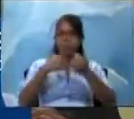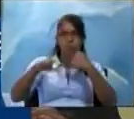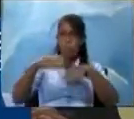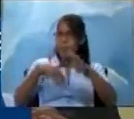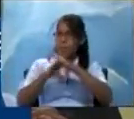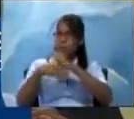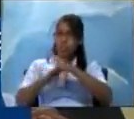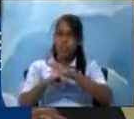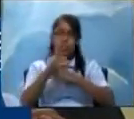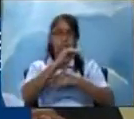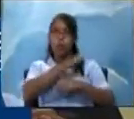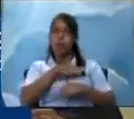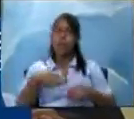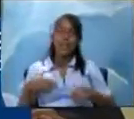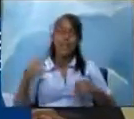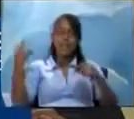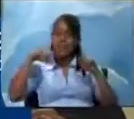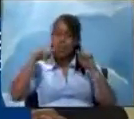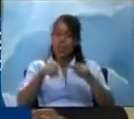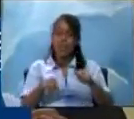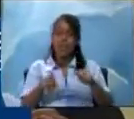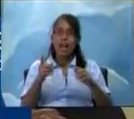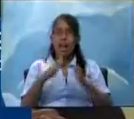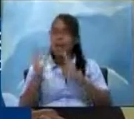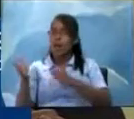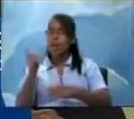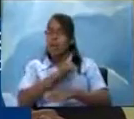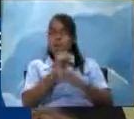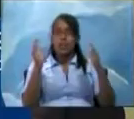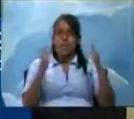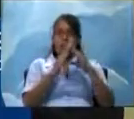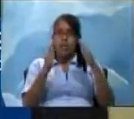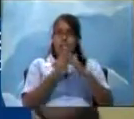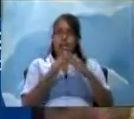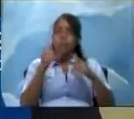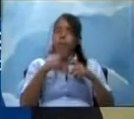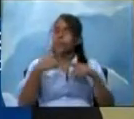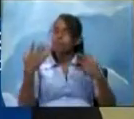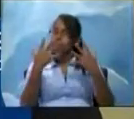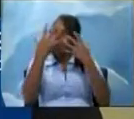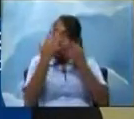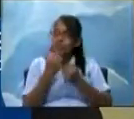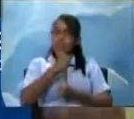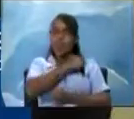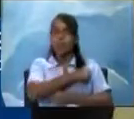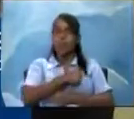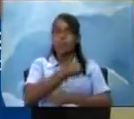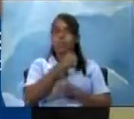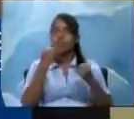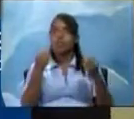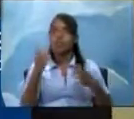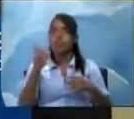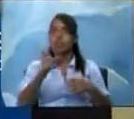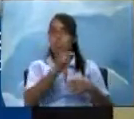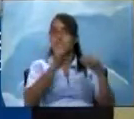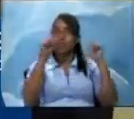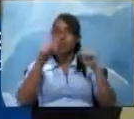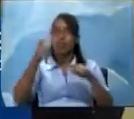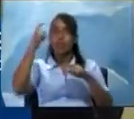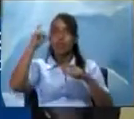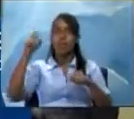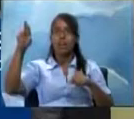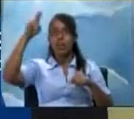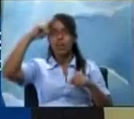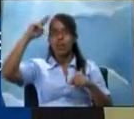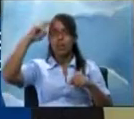corría. No quería tenerlo aún ni ahí al lado de su casa. Pero qué triste y qué lamentable que muchas personas hoy en